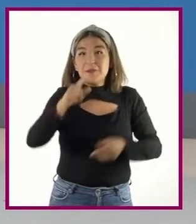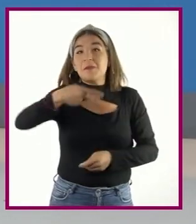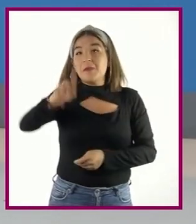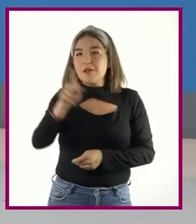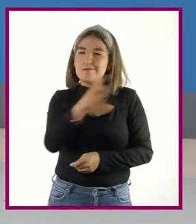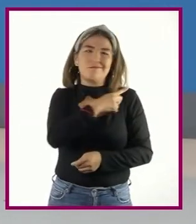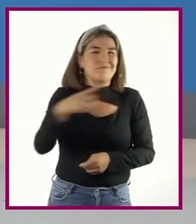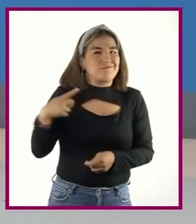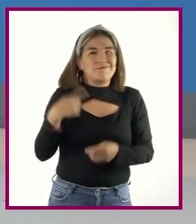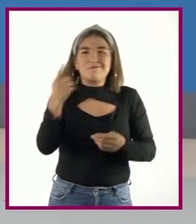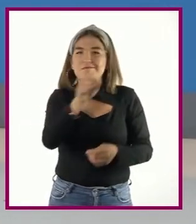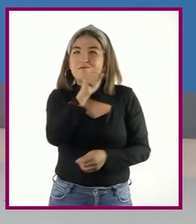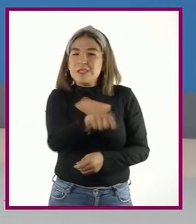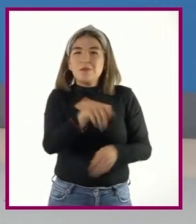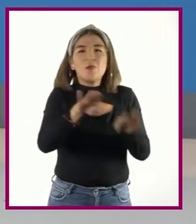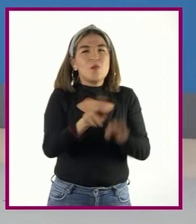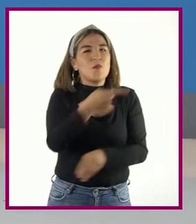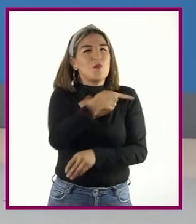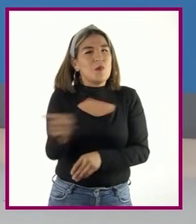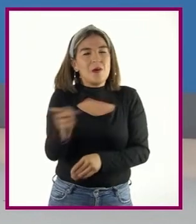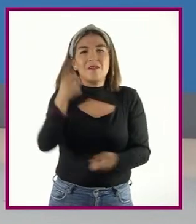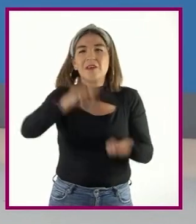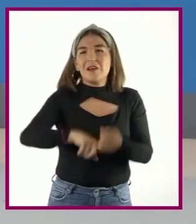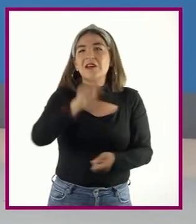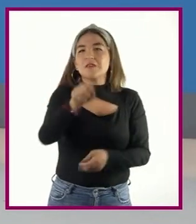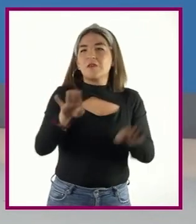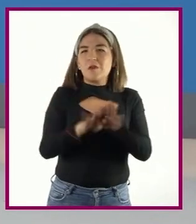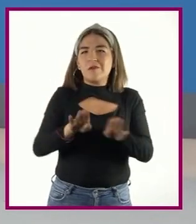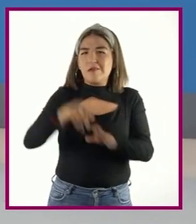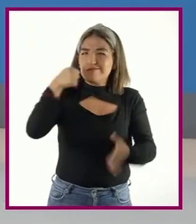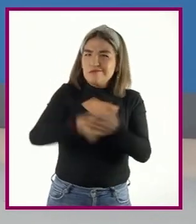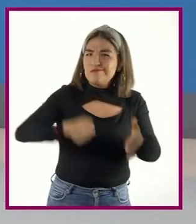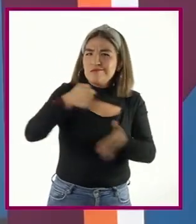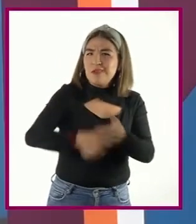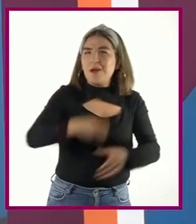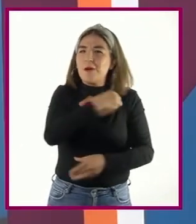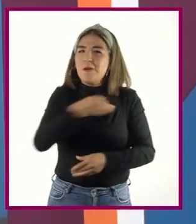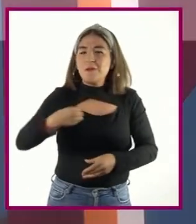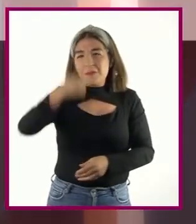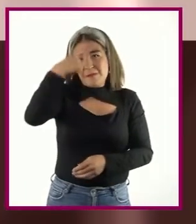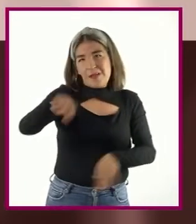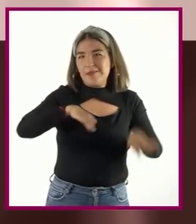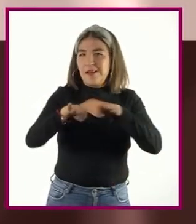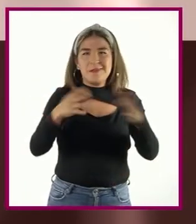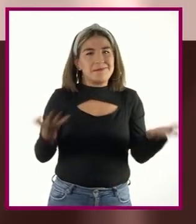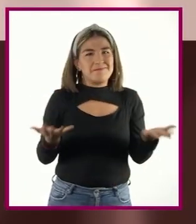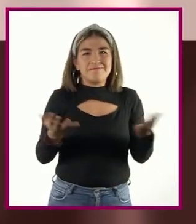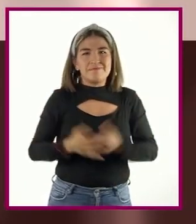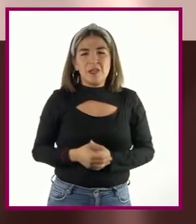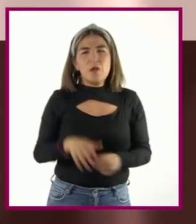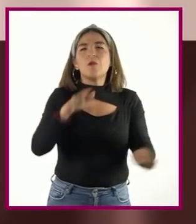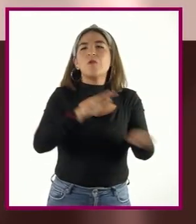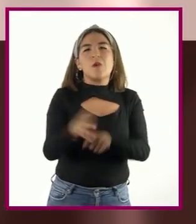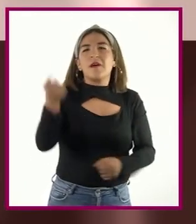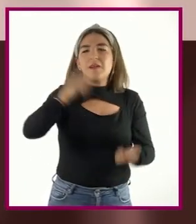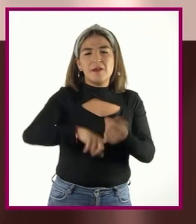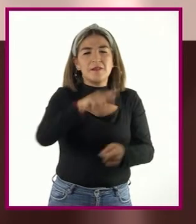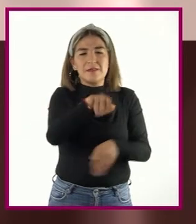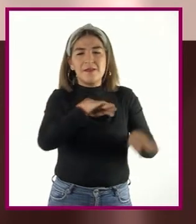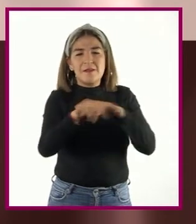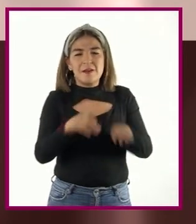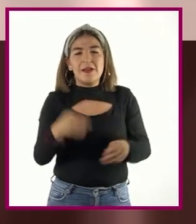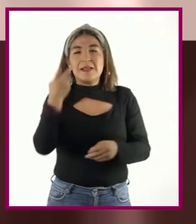no sean las condiciones de pobreza las que les obliguen a trabajar. ¿Cuál es la labor que las y